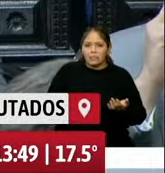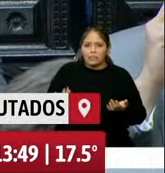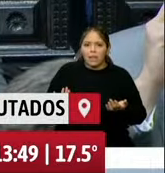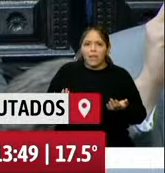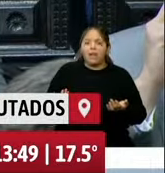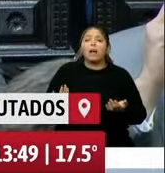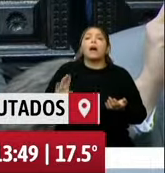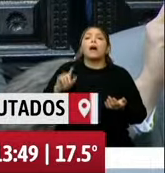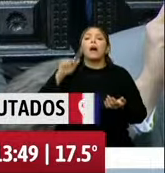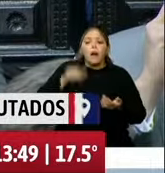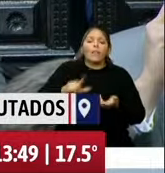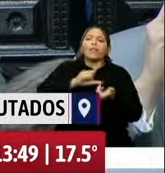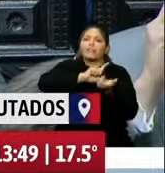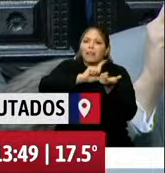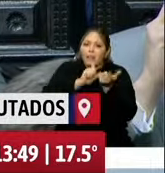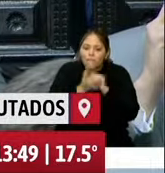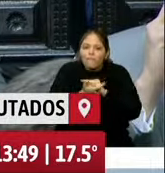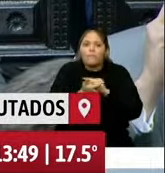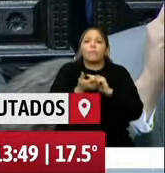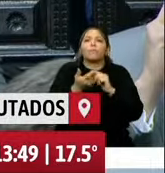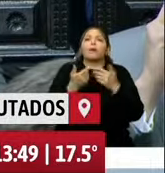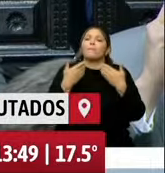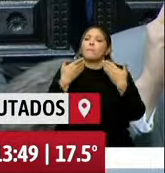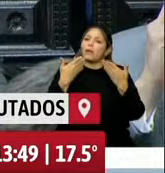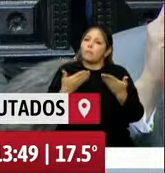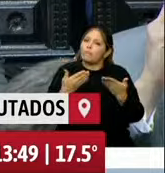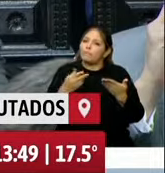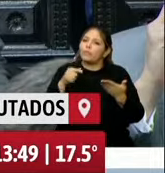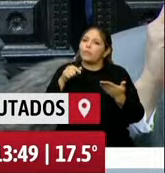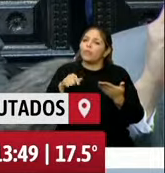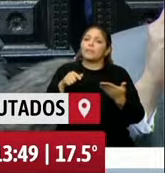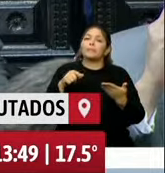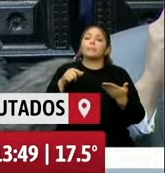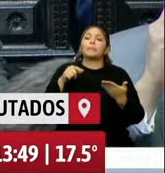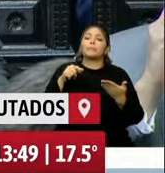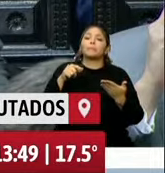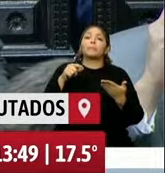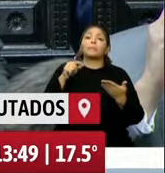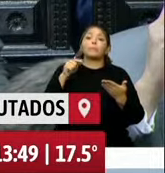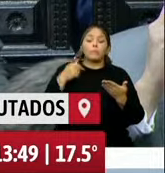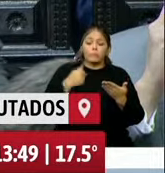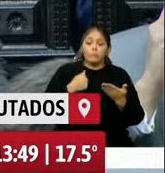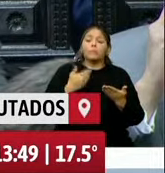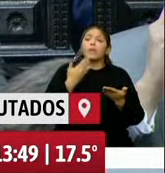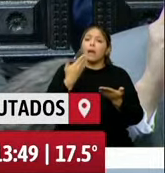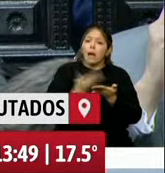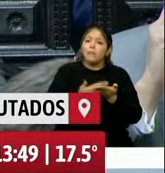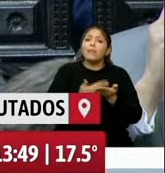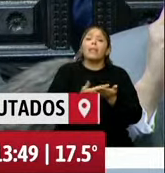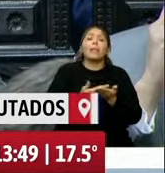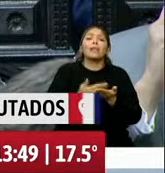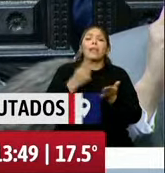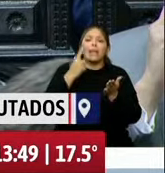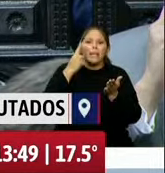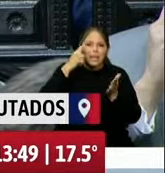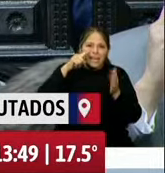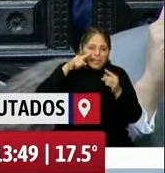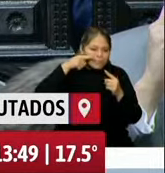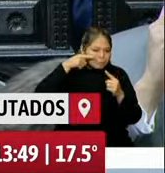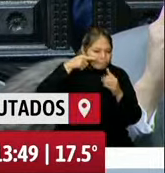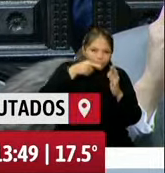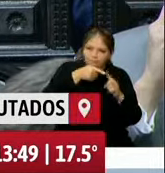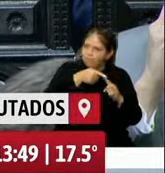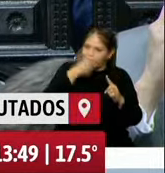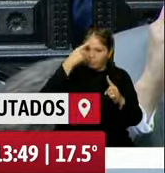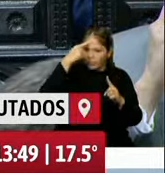defiende la baja de impuestos mientras el gobierno los ha subido como a ver vamos a recordar algunos como el impuesto país por ejemplo no mm sí